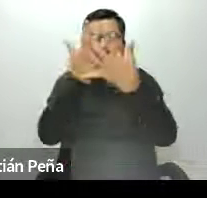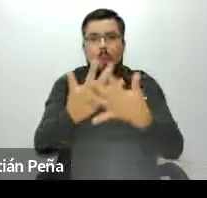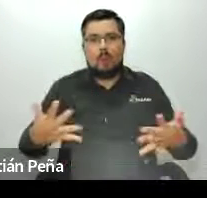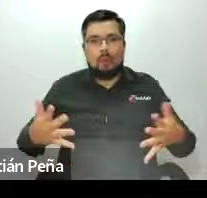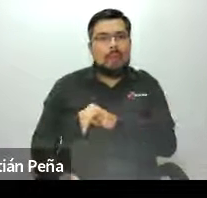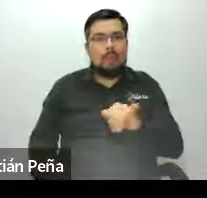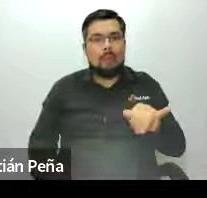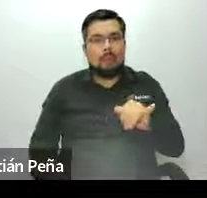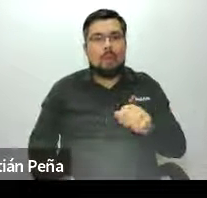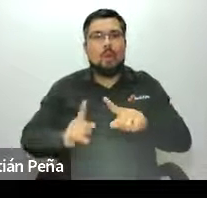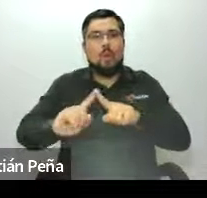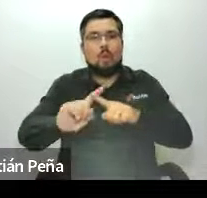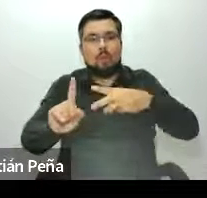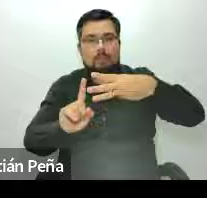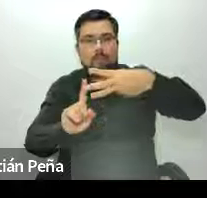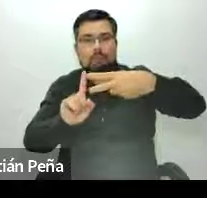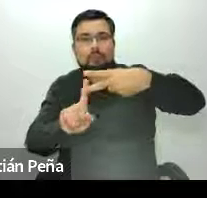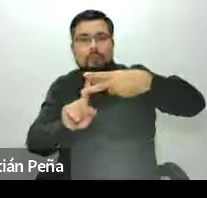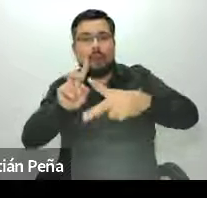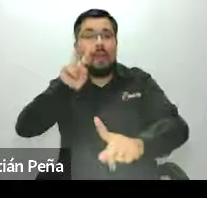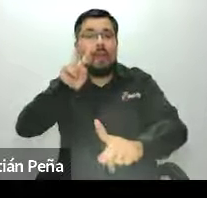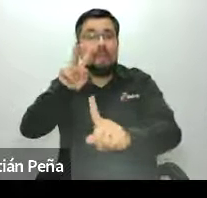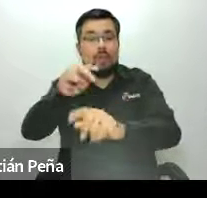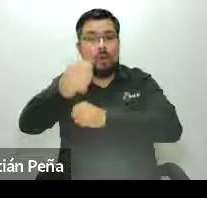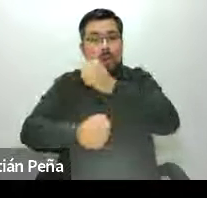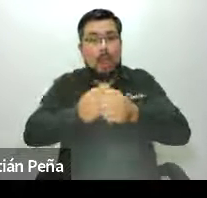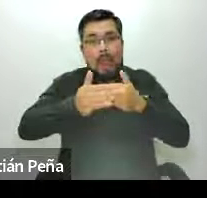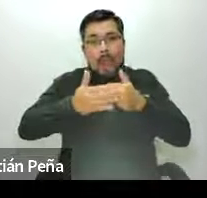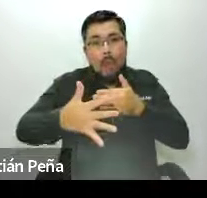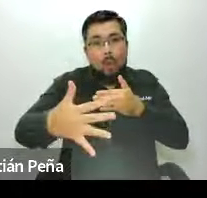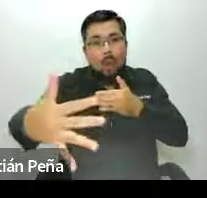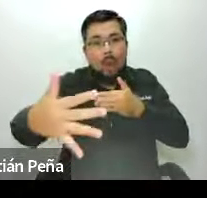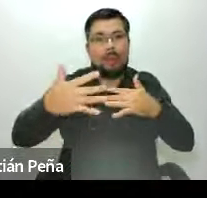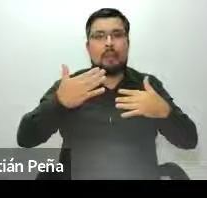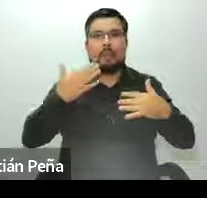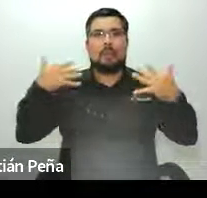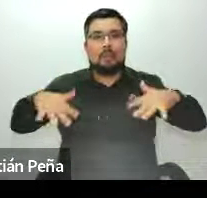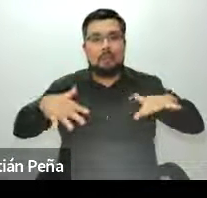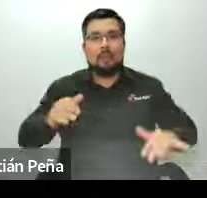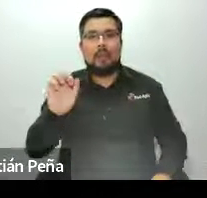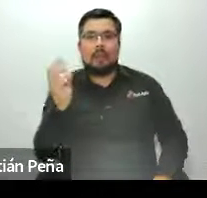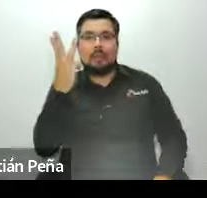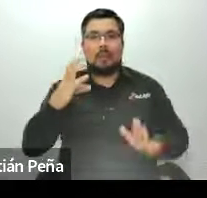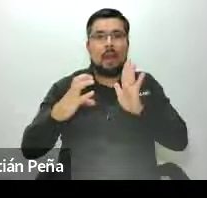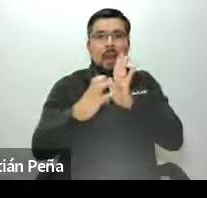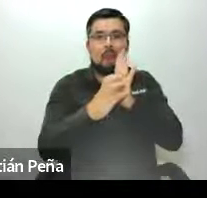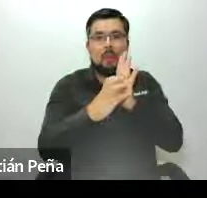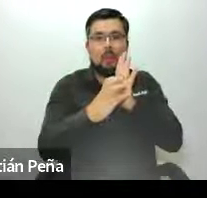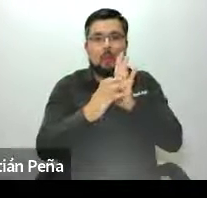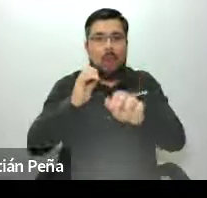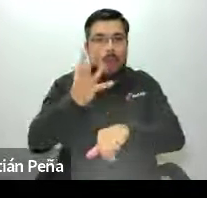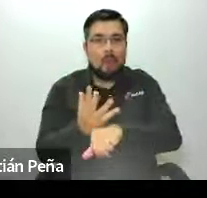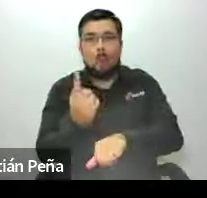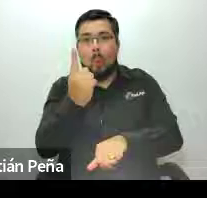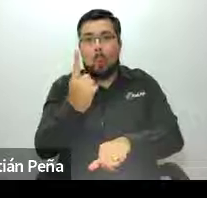visión anual también es clave, ¿no es cierto? Nosotros en las progresiones, como decimos ahí en el tercer capítulo, hay un capítulo que es muy específico, ¿no?, que